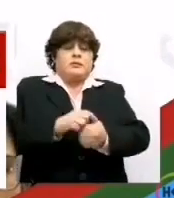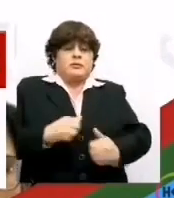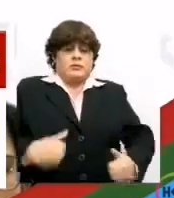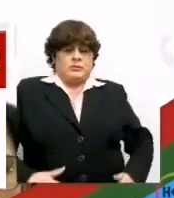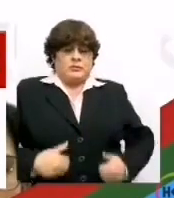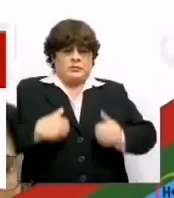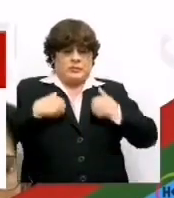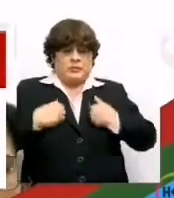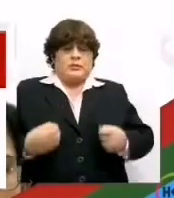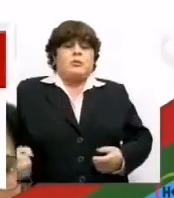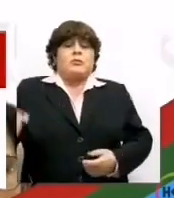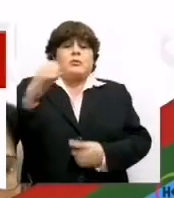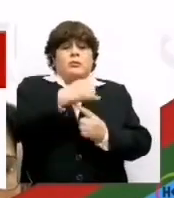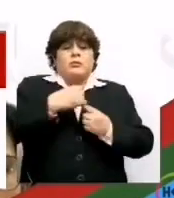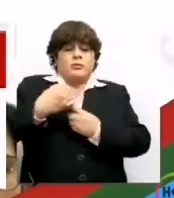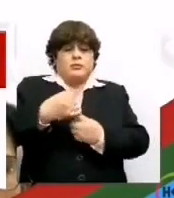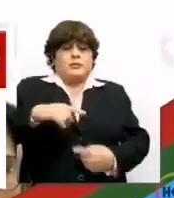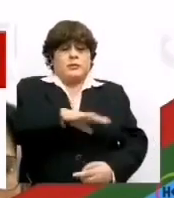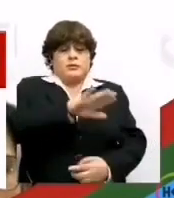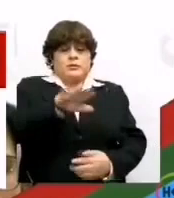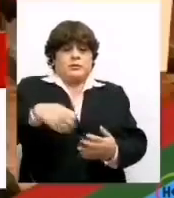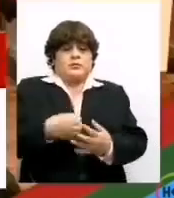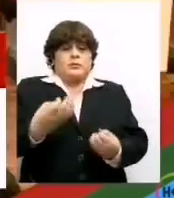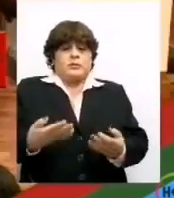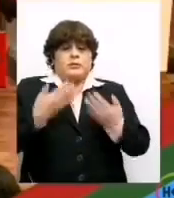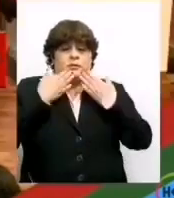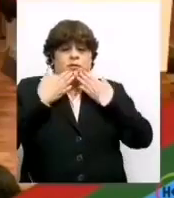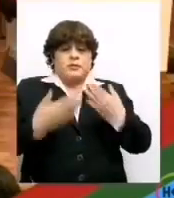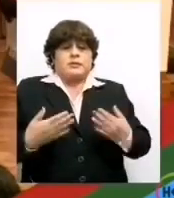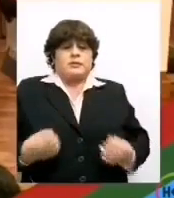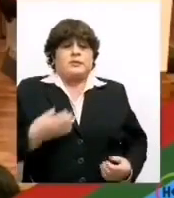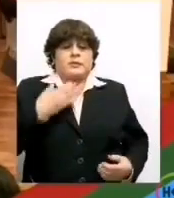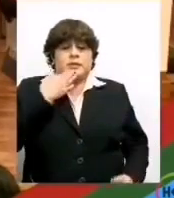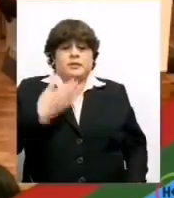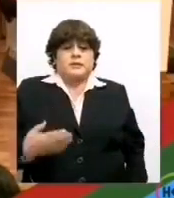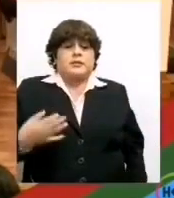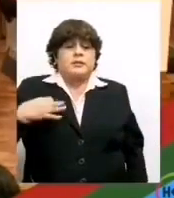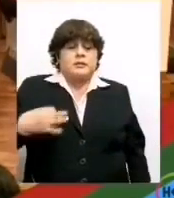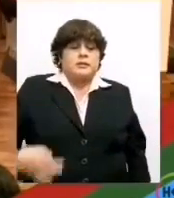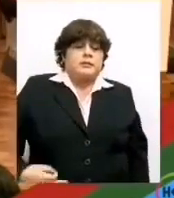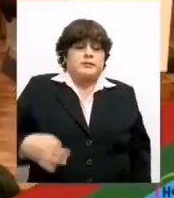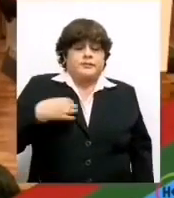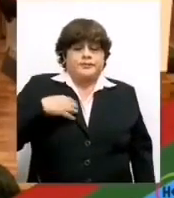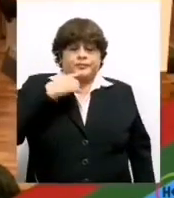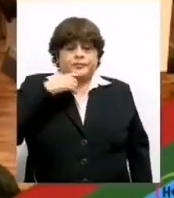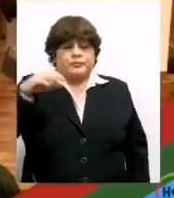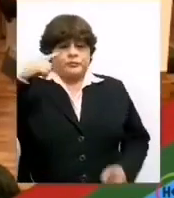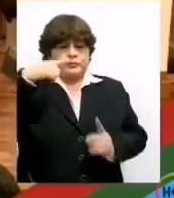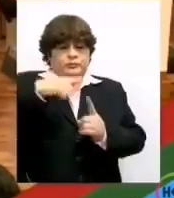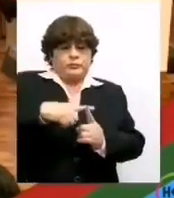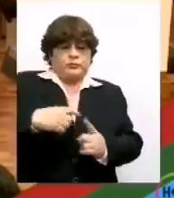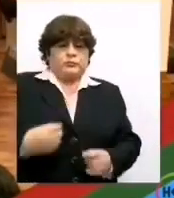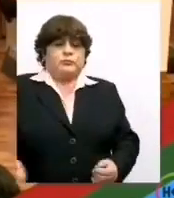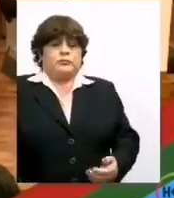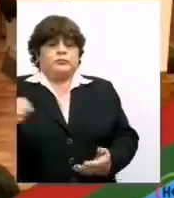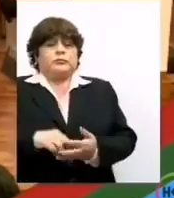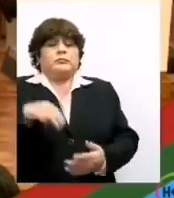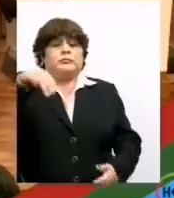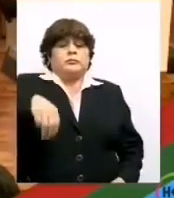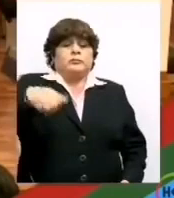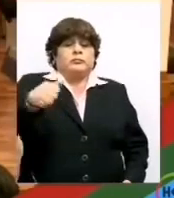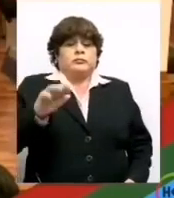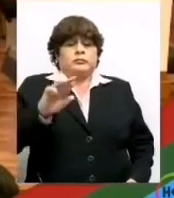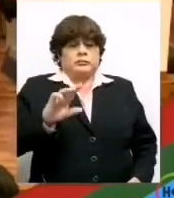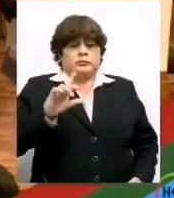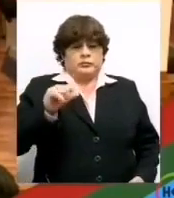transformaremos las oportunidades para todos Muchísimas gracias gracias señor candidato del movimiento regional súmate señor Marino